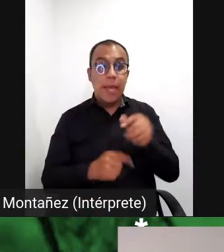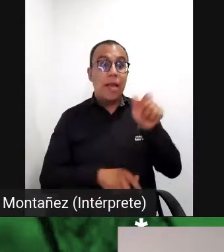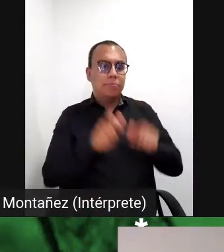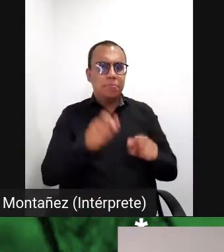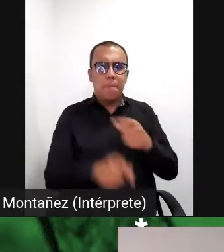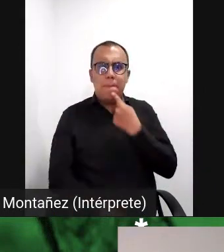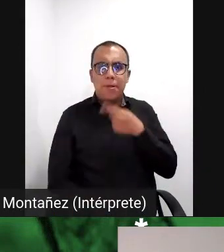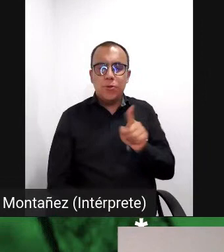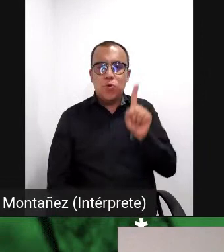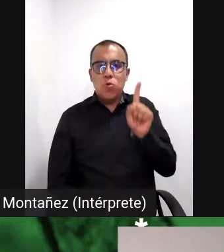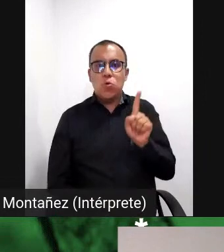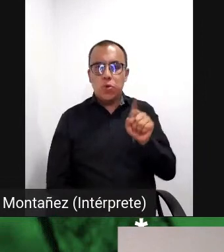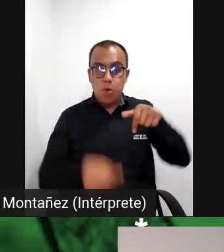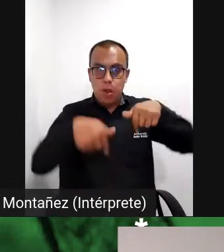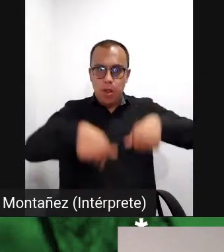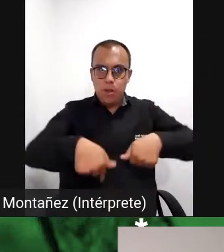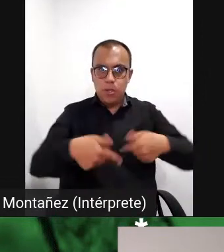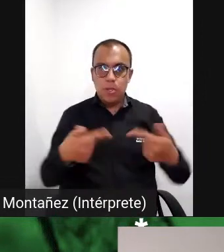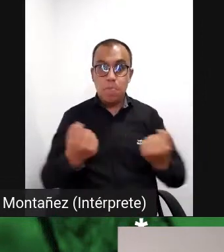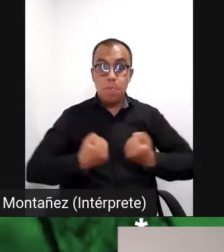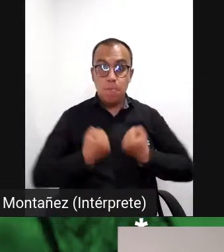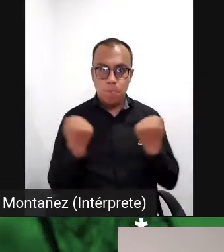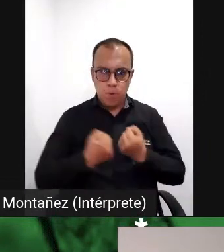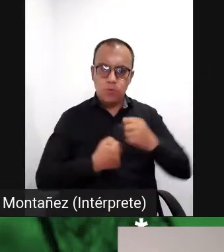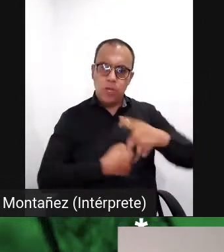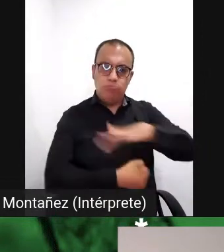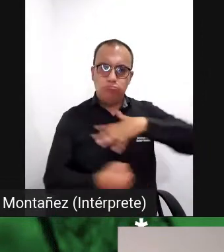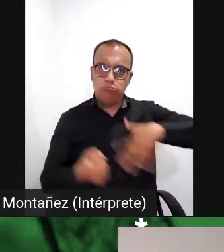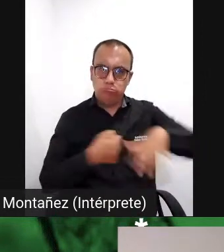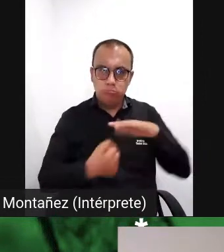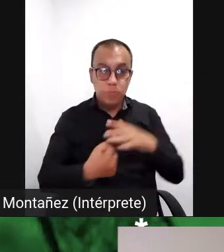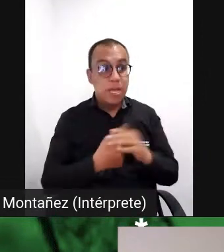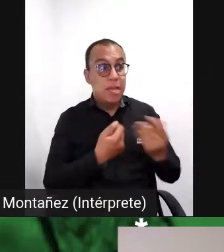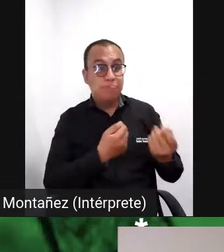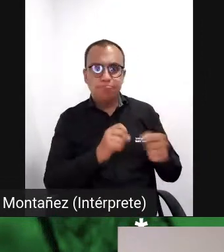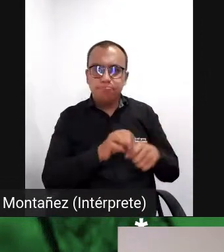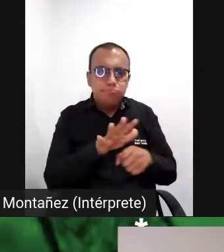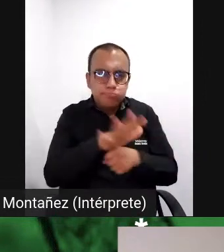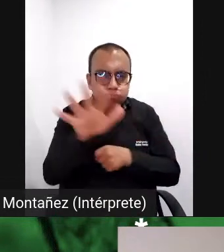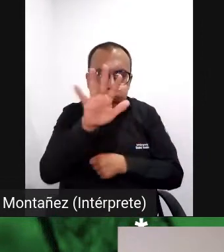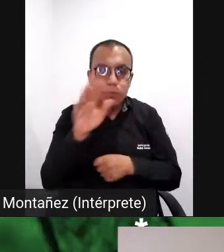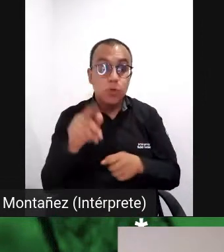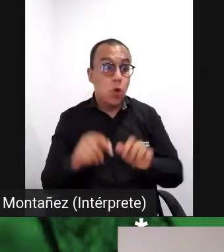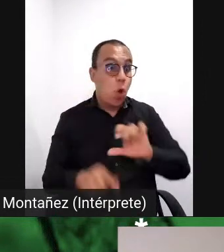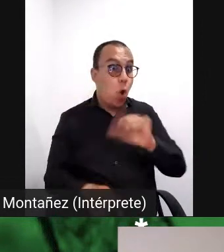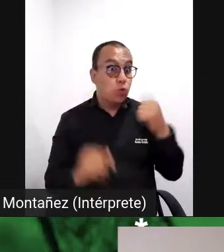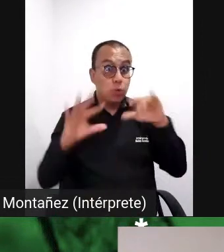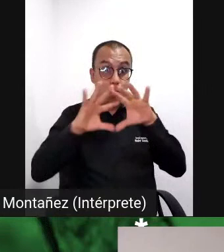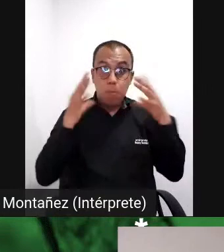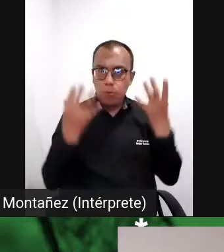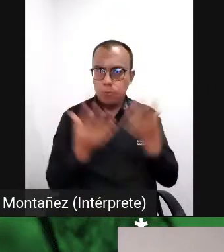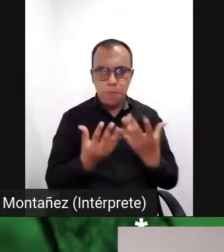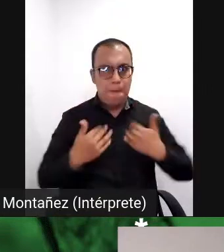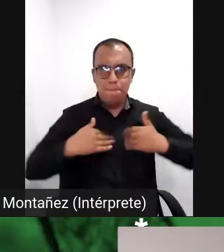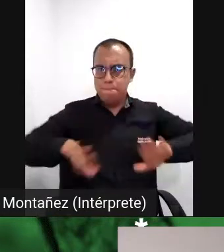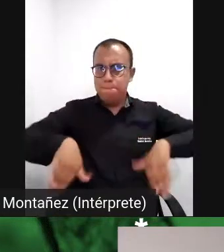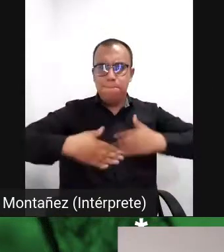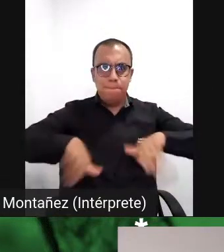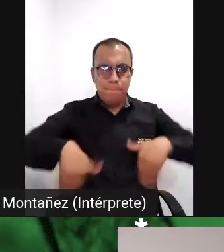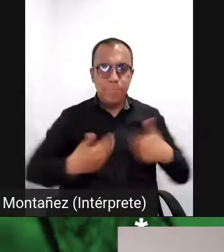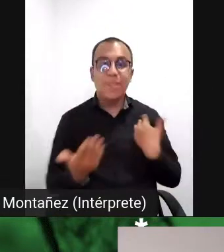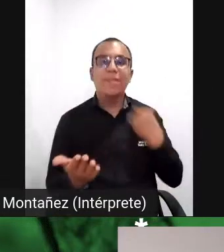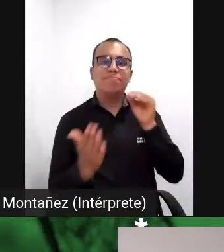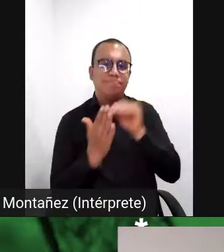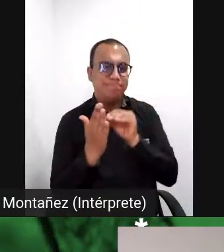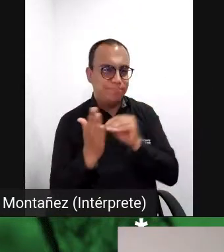solamente se registran aquí en Bogotá región, en la sabana de Bogotá, que en ninguna otra parte del mundo podemos ver, que están también relatadas acá,